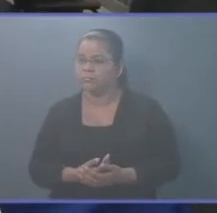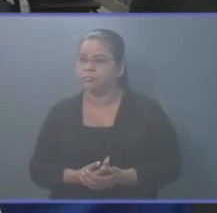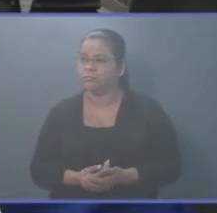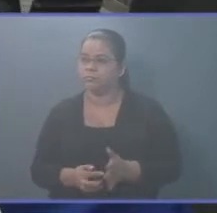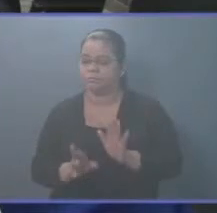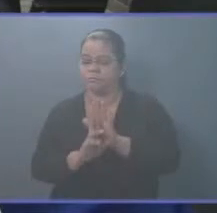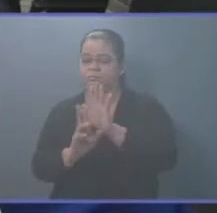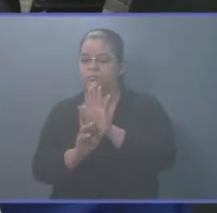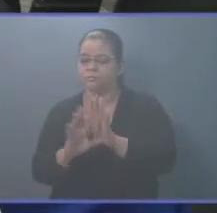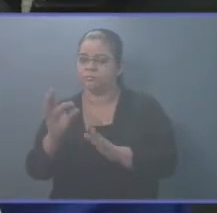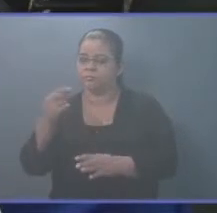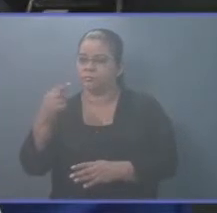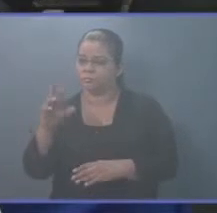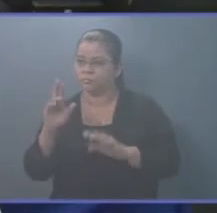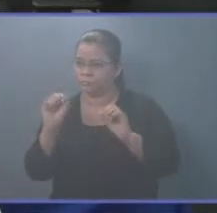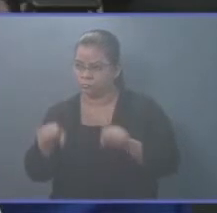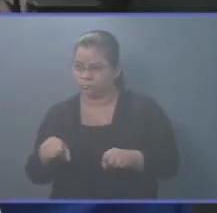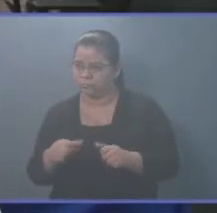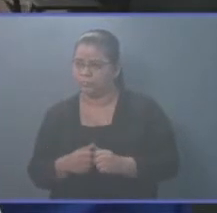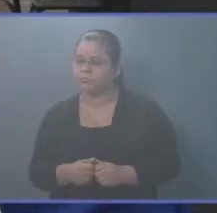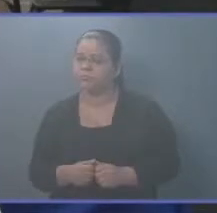de la Fiscalía que pase adelante.